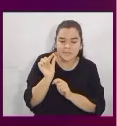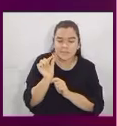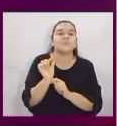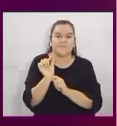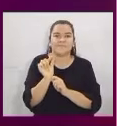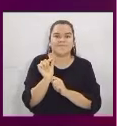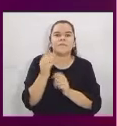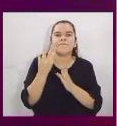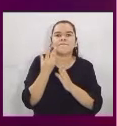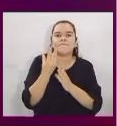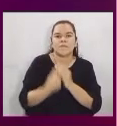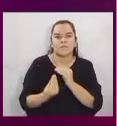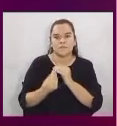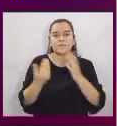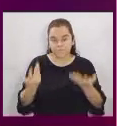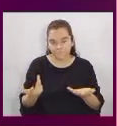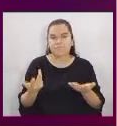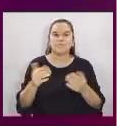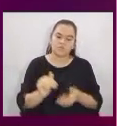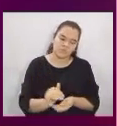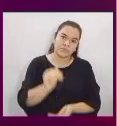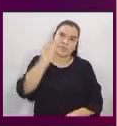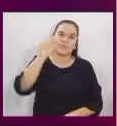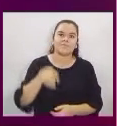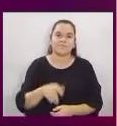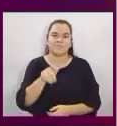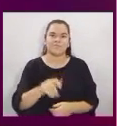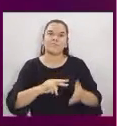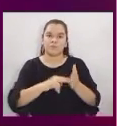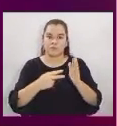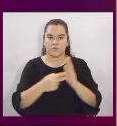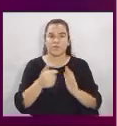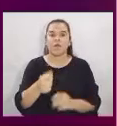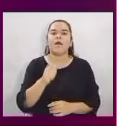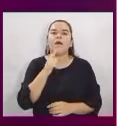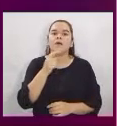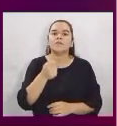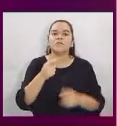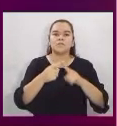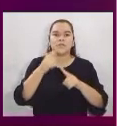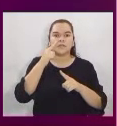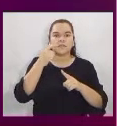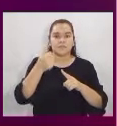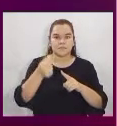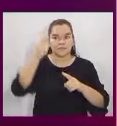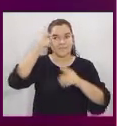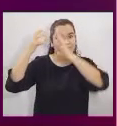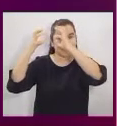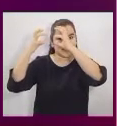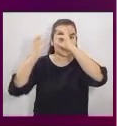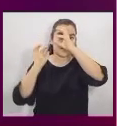del ADN en ese gen puede provocar un daño, y ese daño